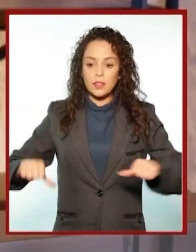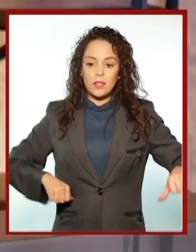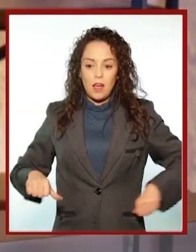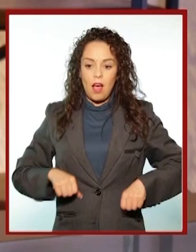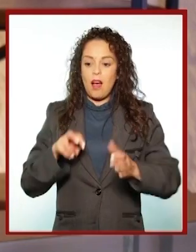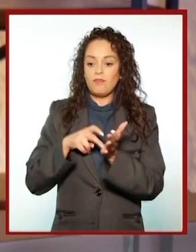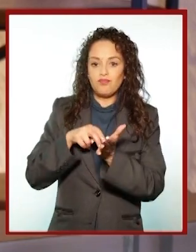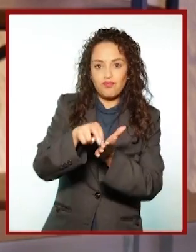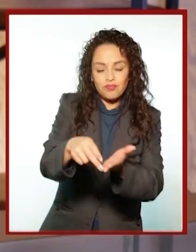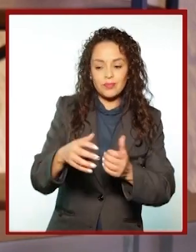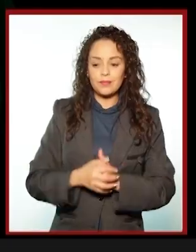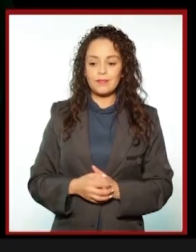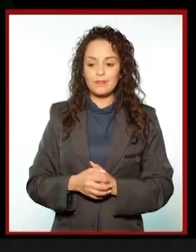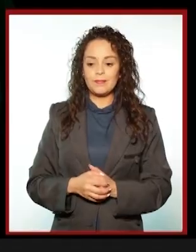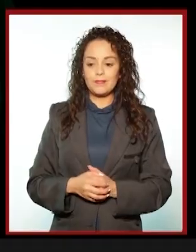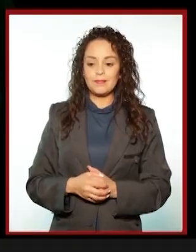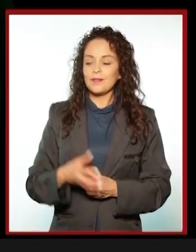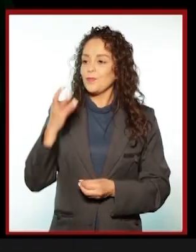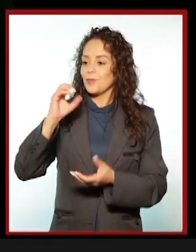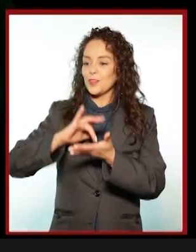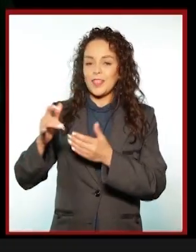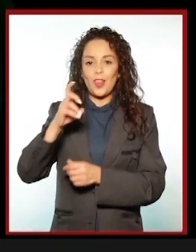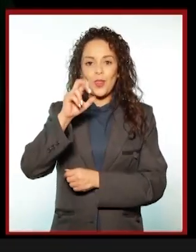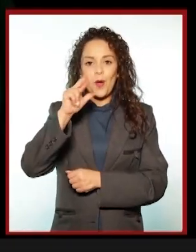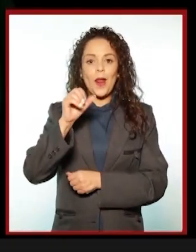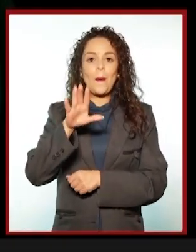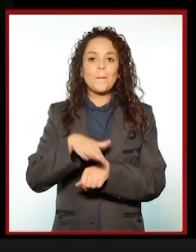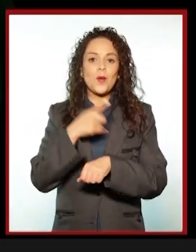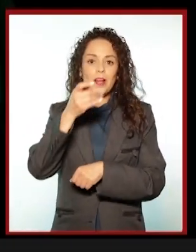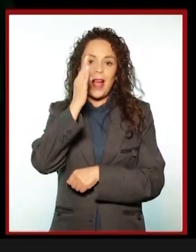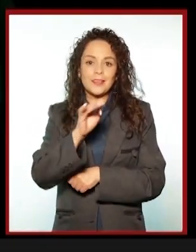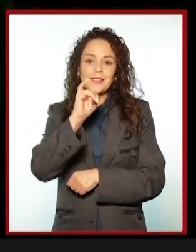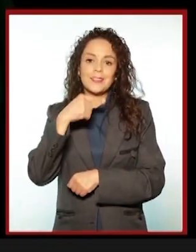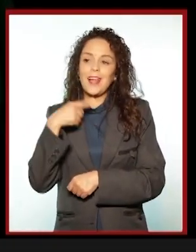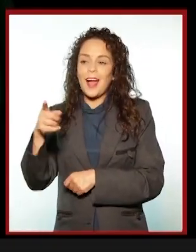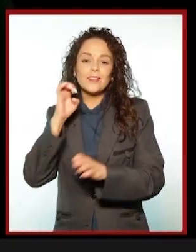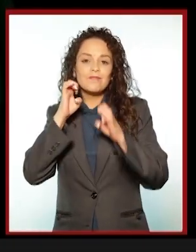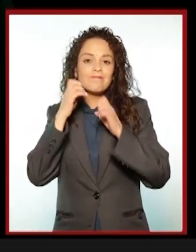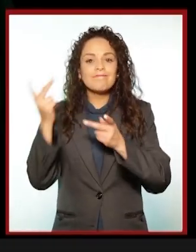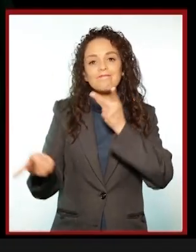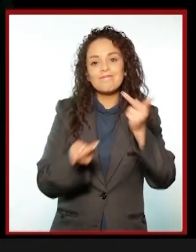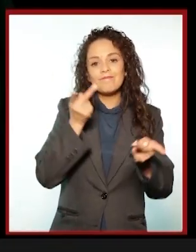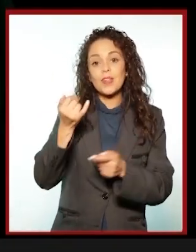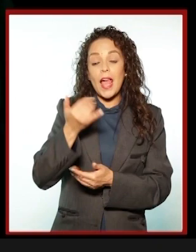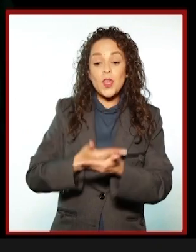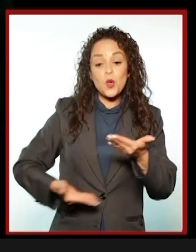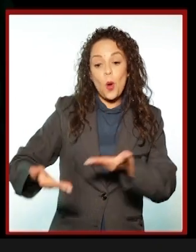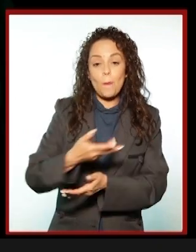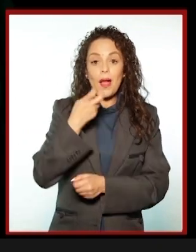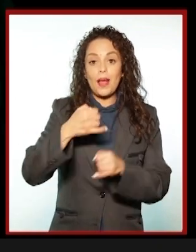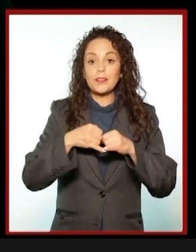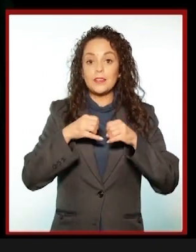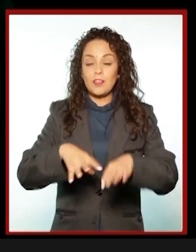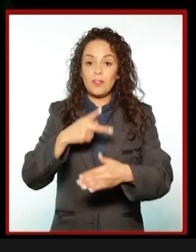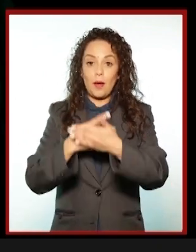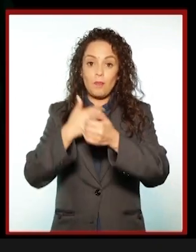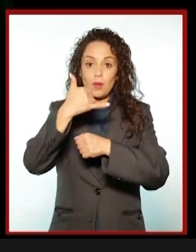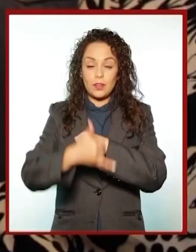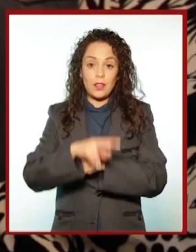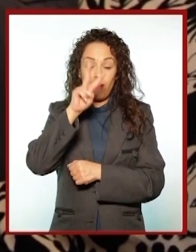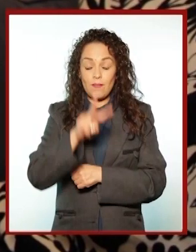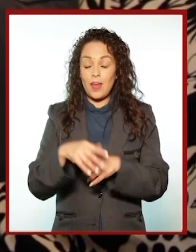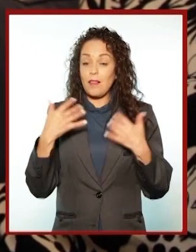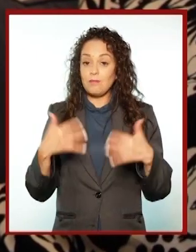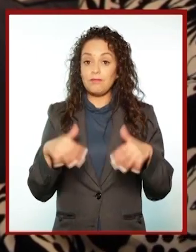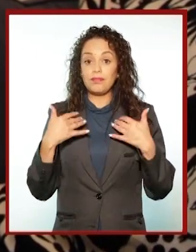accionar. Definitivamente. También. Dora, muchísimas gracias por haber aceptado esta entrevista y sobre todo por compartirnos esta información de este proyecto